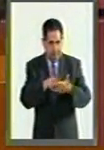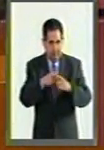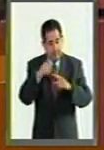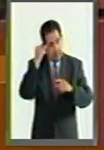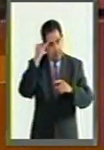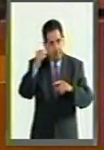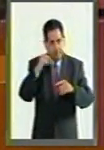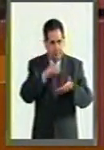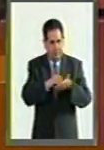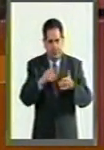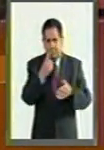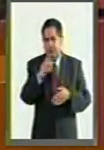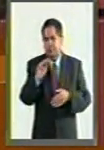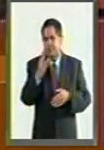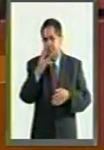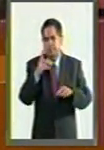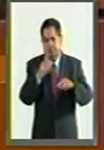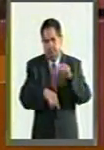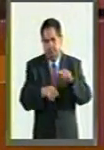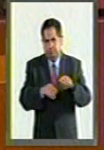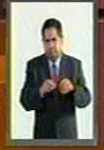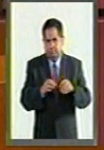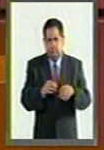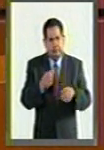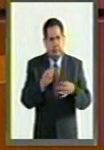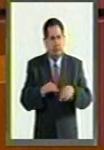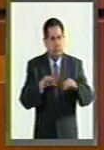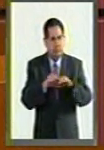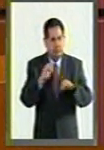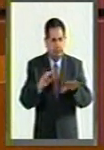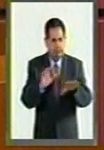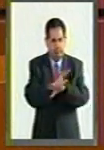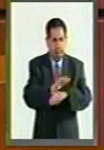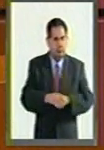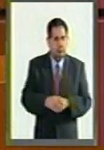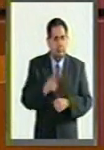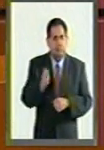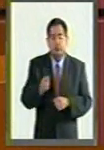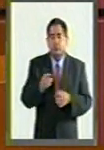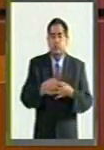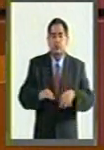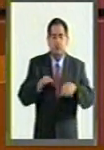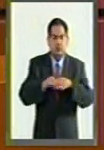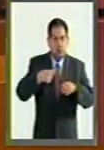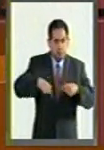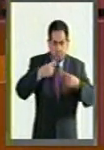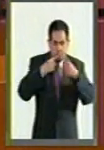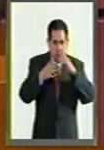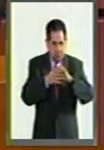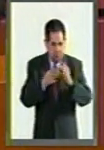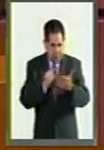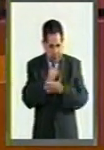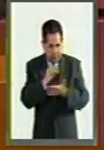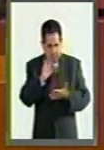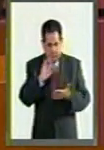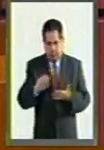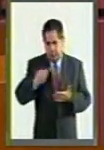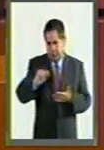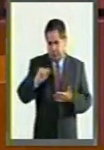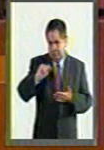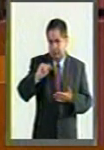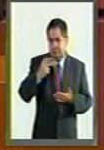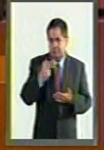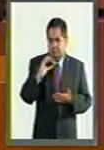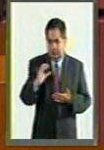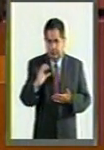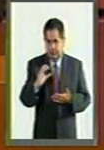al 193. Fue muy importante. Es muy importante que hayamos decidido el tanto por ciento del THC,